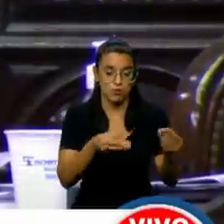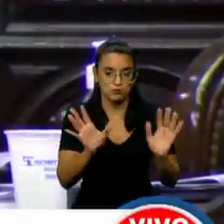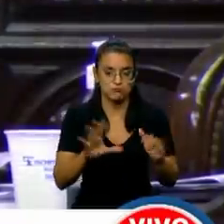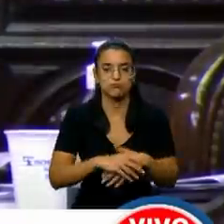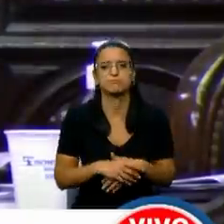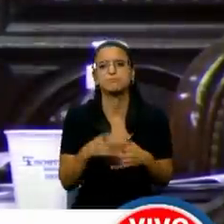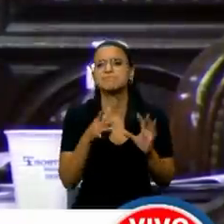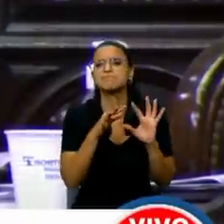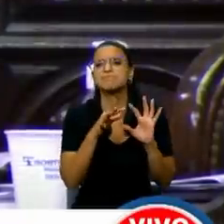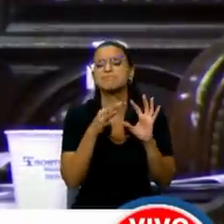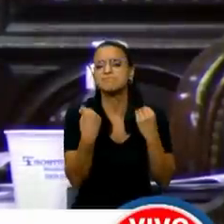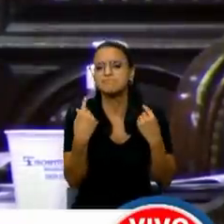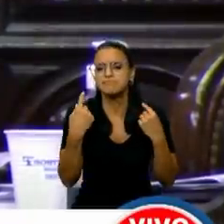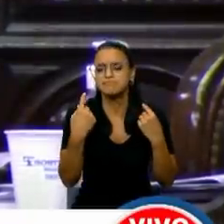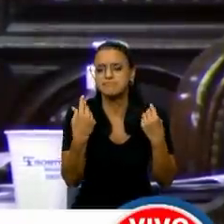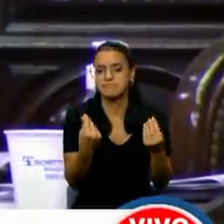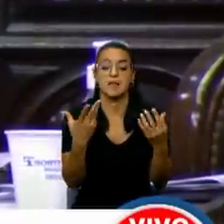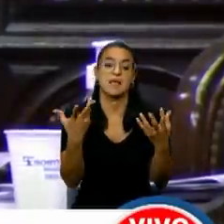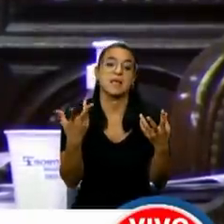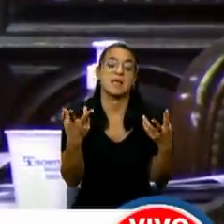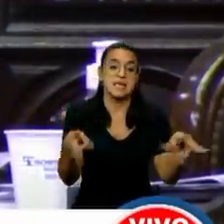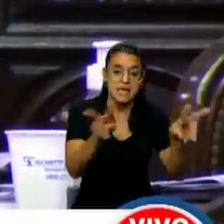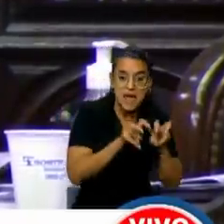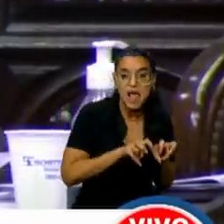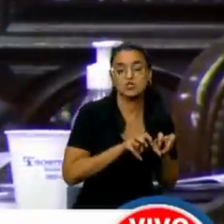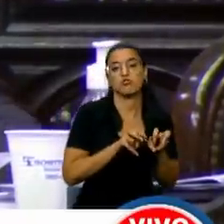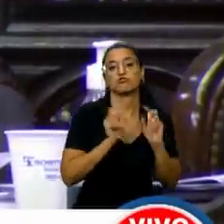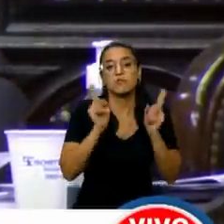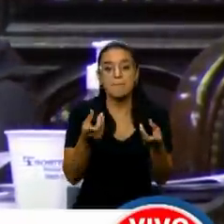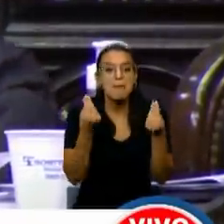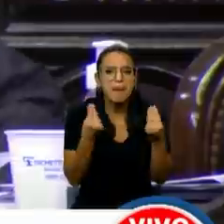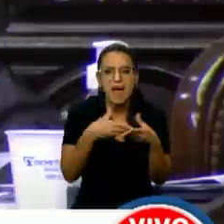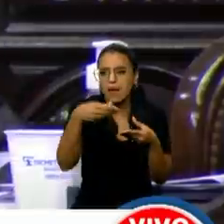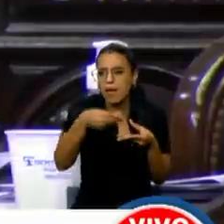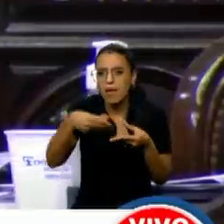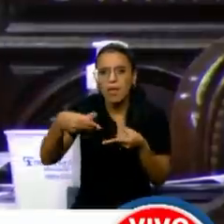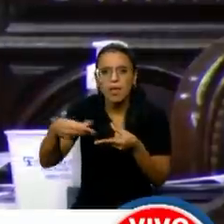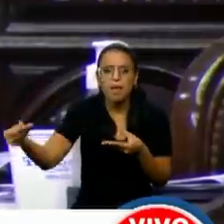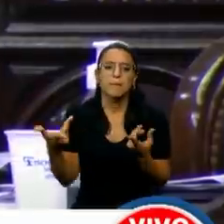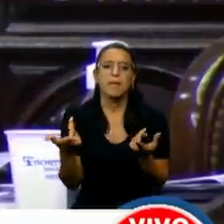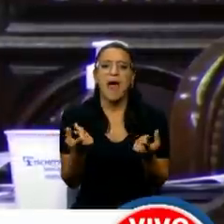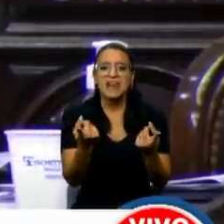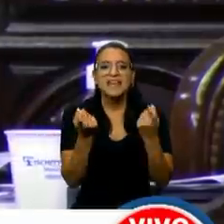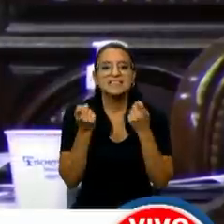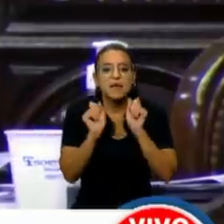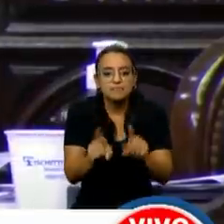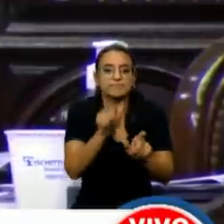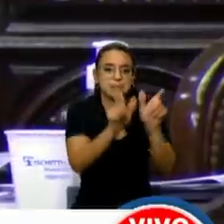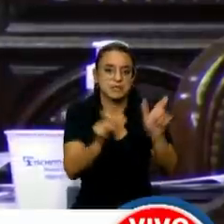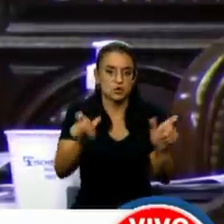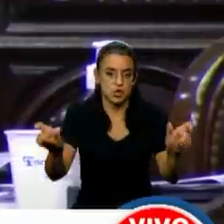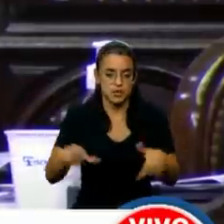que tiene que ver con los ingresos que tiene que ver con la aplicación para satisfacer las necesidad de la gente de sus